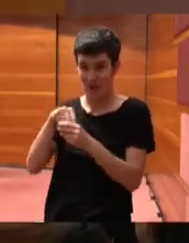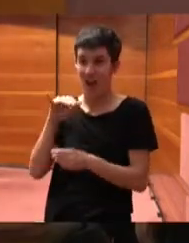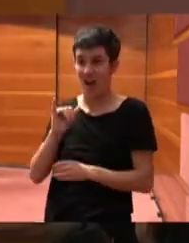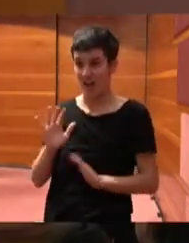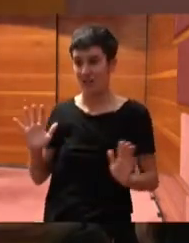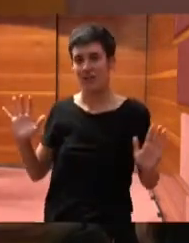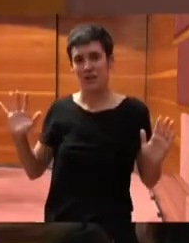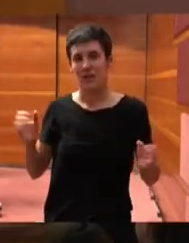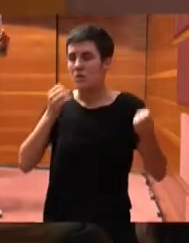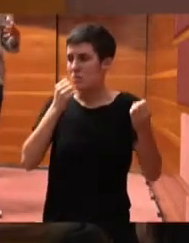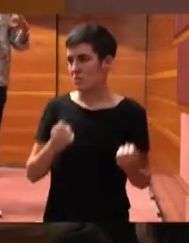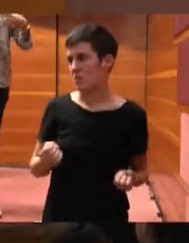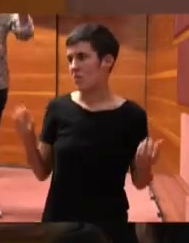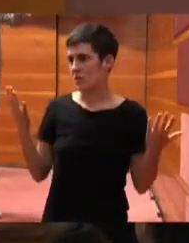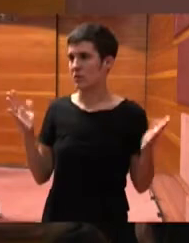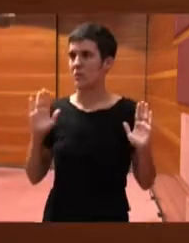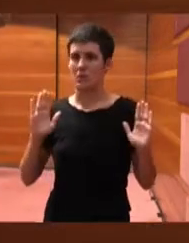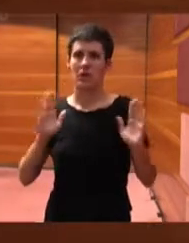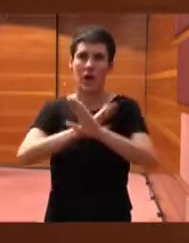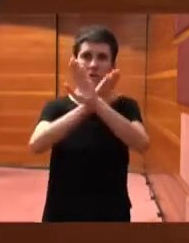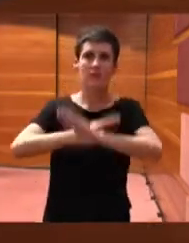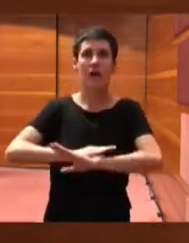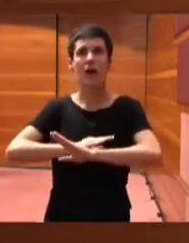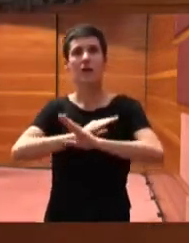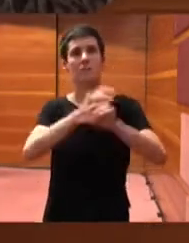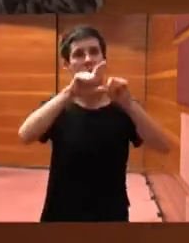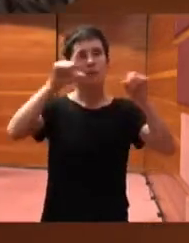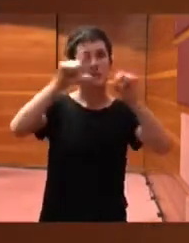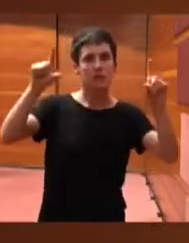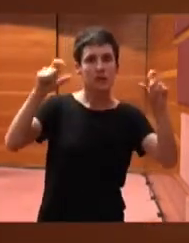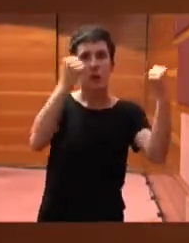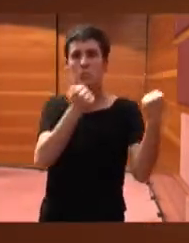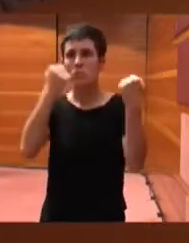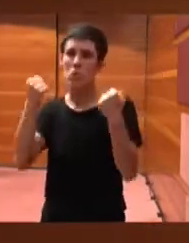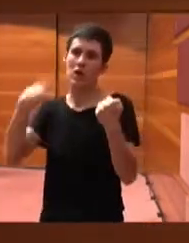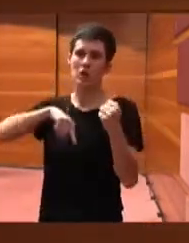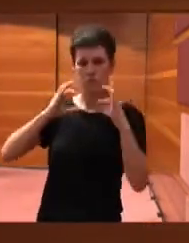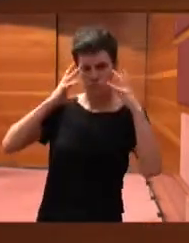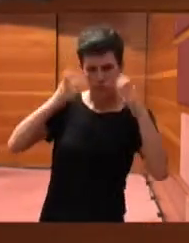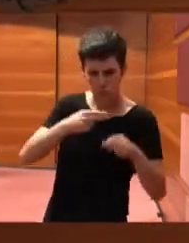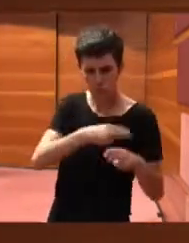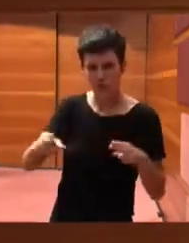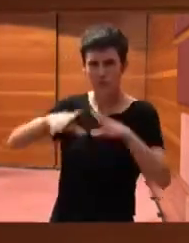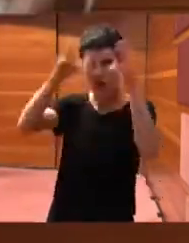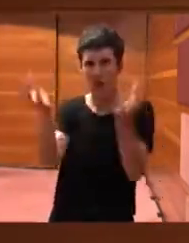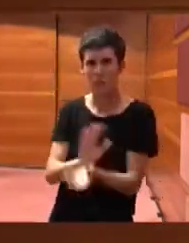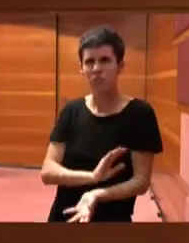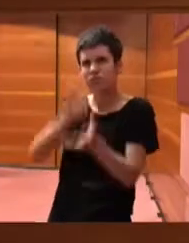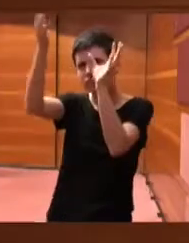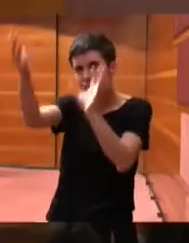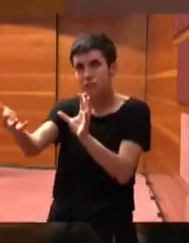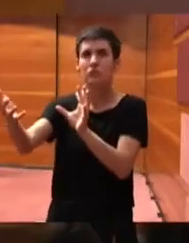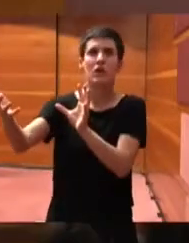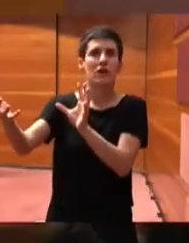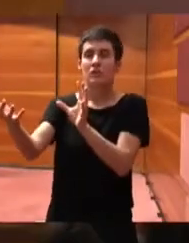Y dices, bueno, venga, pero estamos hablando de administración pública, de qué nos interesa, ¿no? Cómo nos implicamos en la política, vamos a cambiar el mundo. Y estábamos a lo